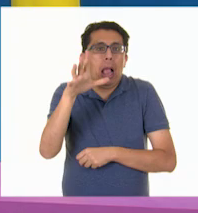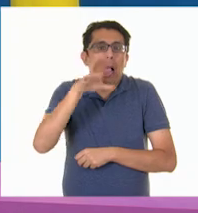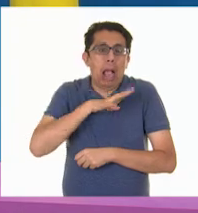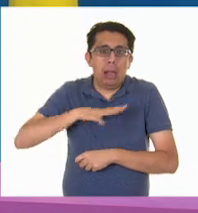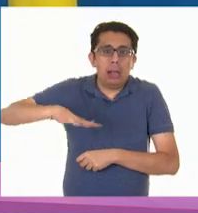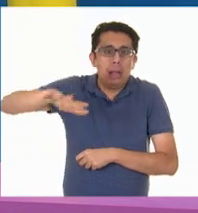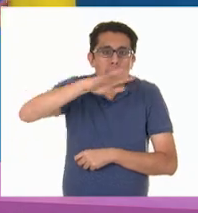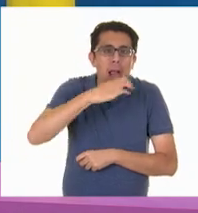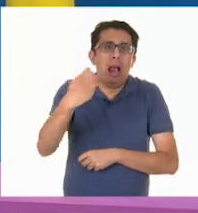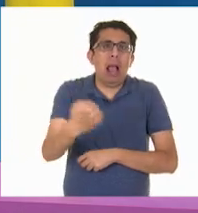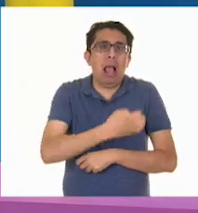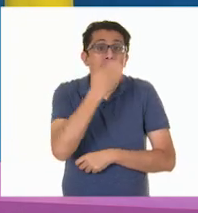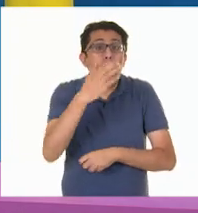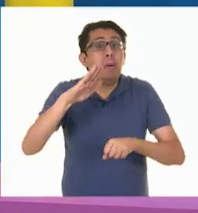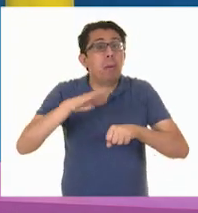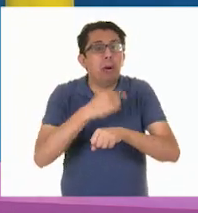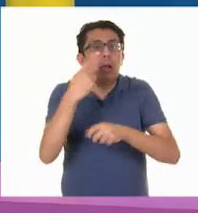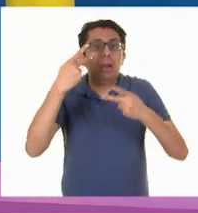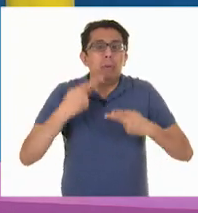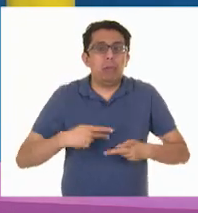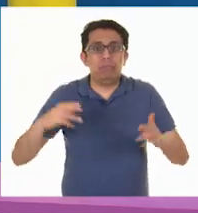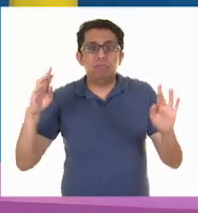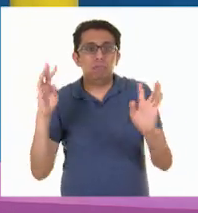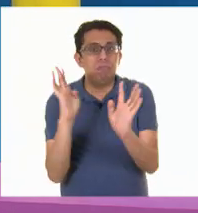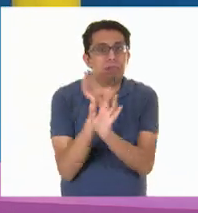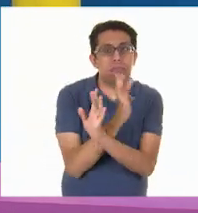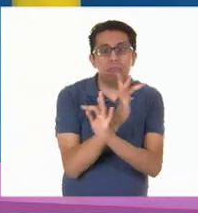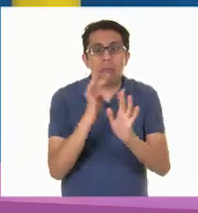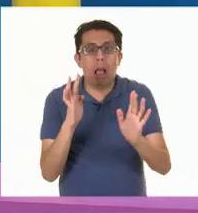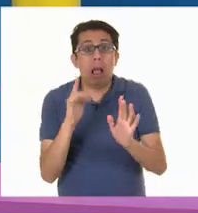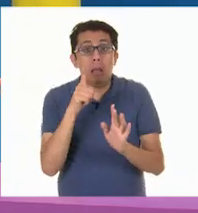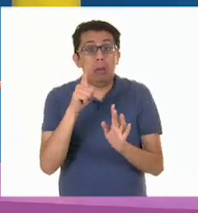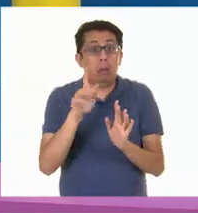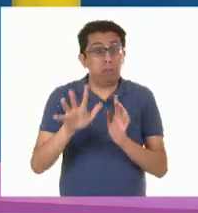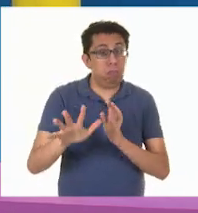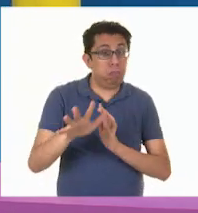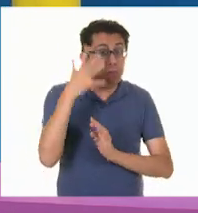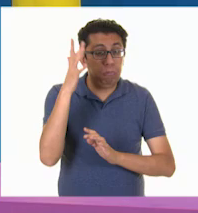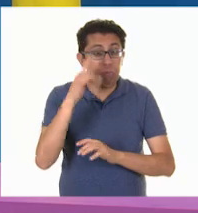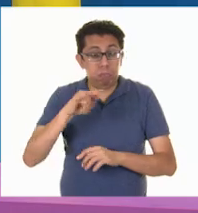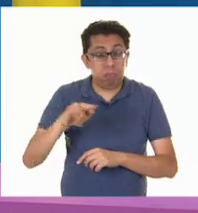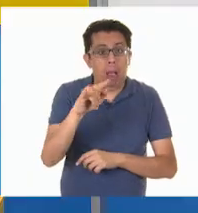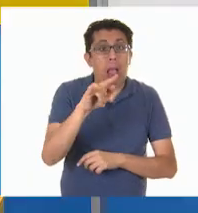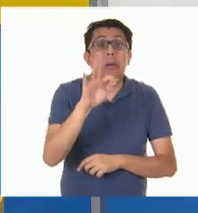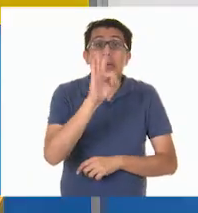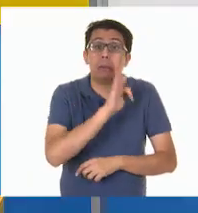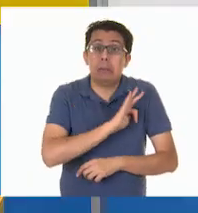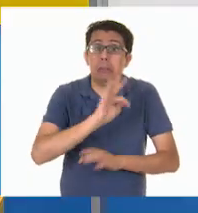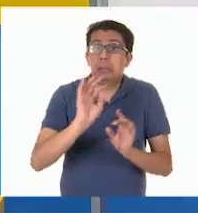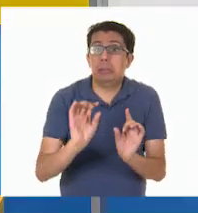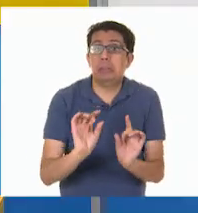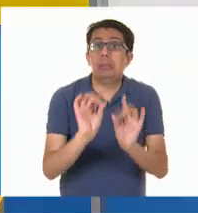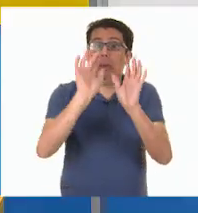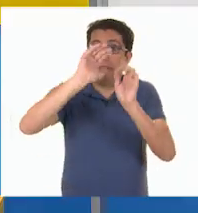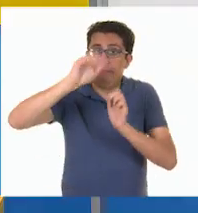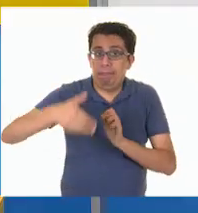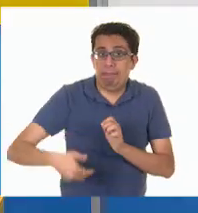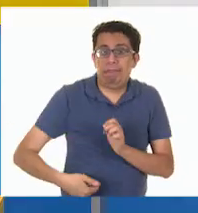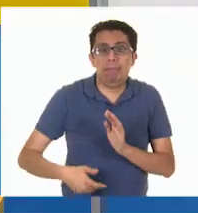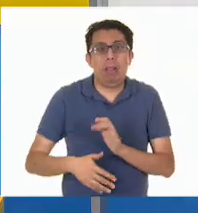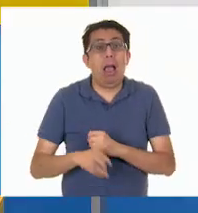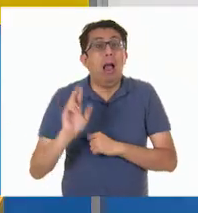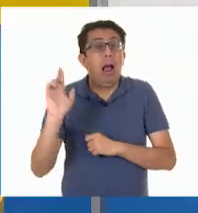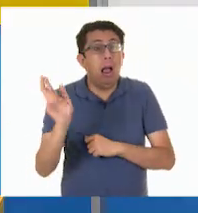debe a que como hay mucho paso de peatones, pues bueno, el exceso de velocidad puede causar algún accidente. Claro, recuerden que